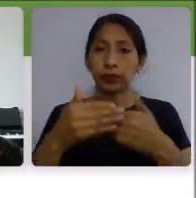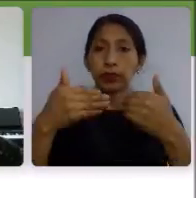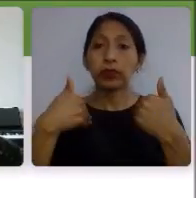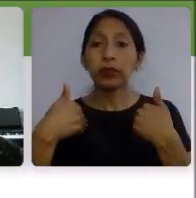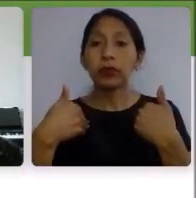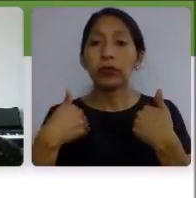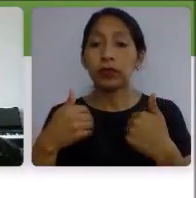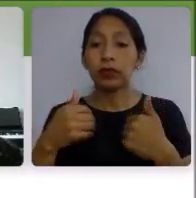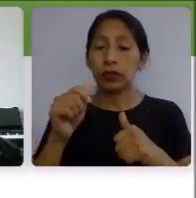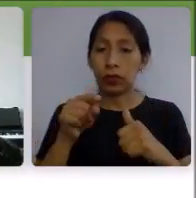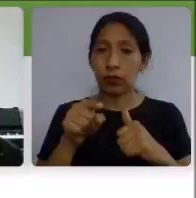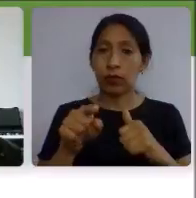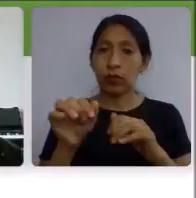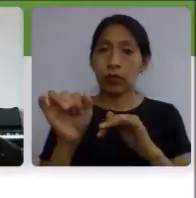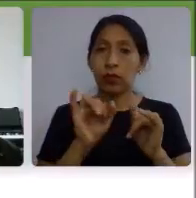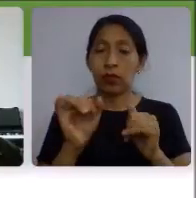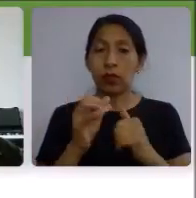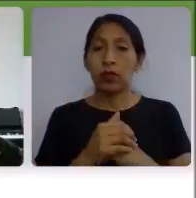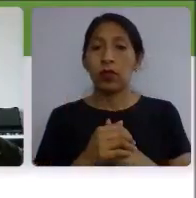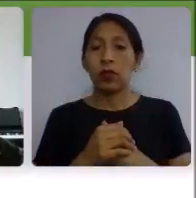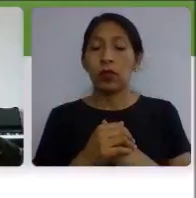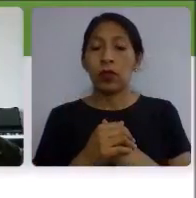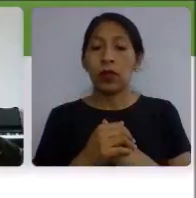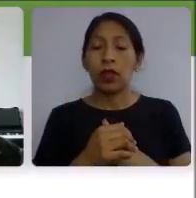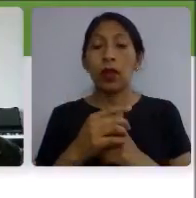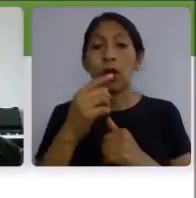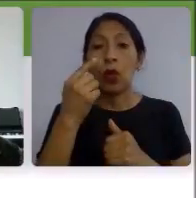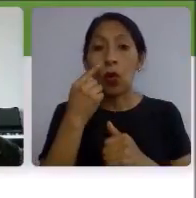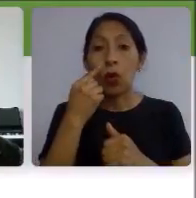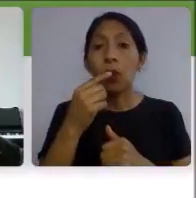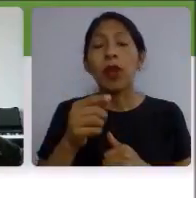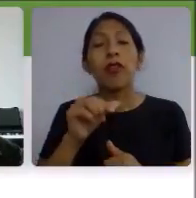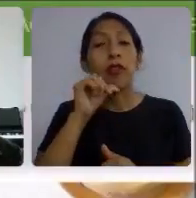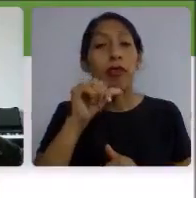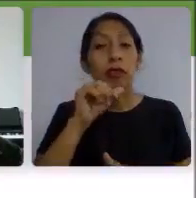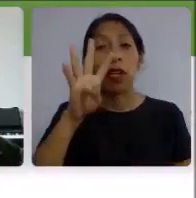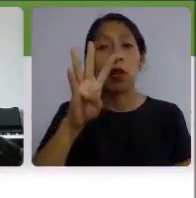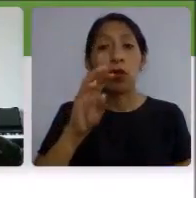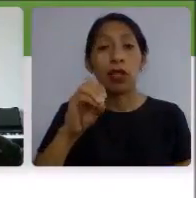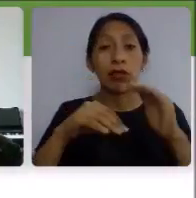la misma intención. Pero ojo, no está llegando ni al 40%.